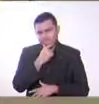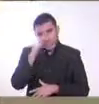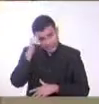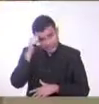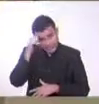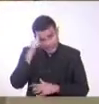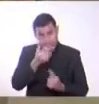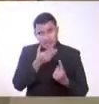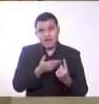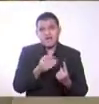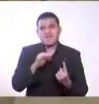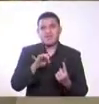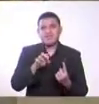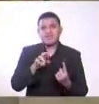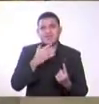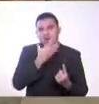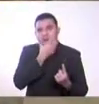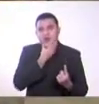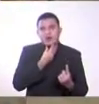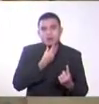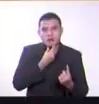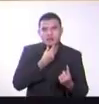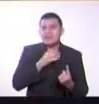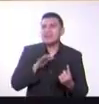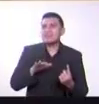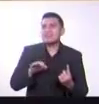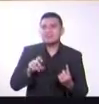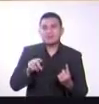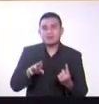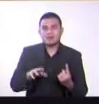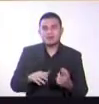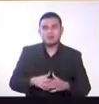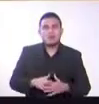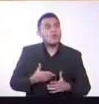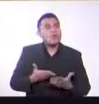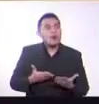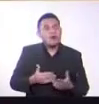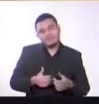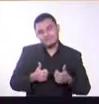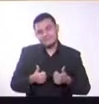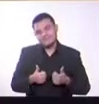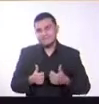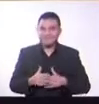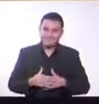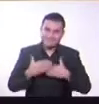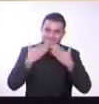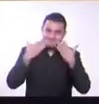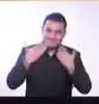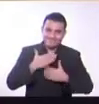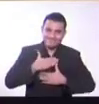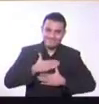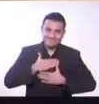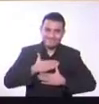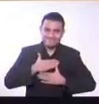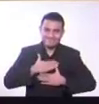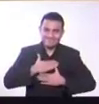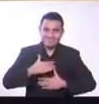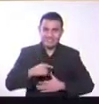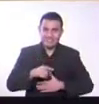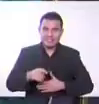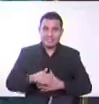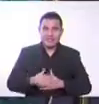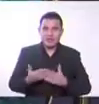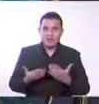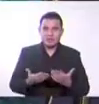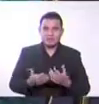Federico Paredes, bienvenido. Gracias, Edward, buenos días. ¿Cómo está? Pues muy bien, gustoso de estar acompañándolos igual a Candy.